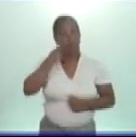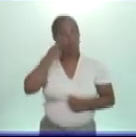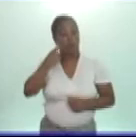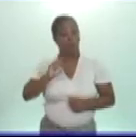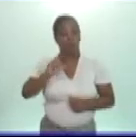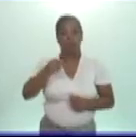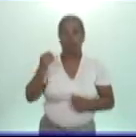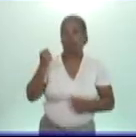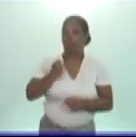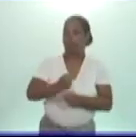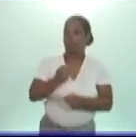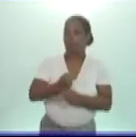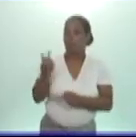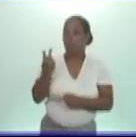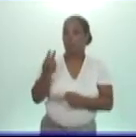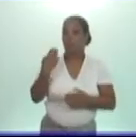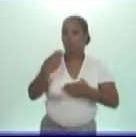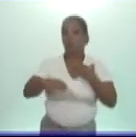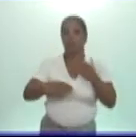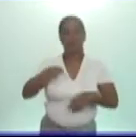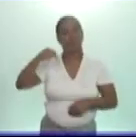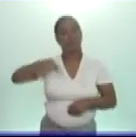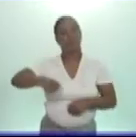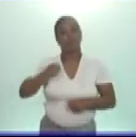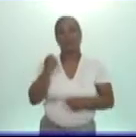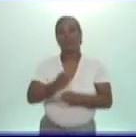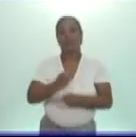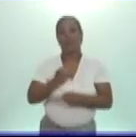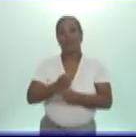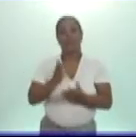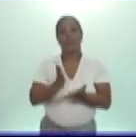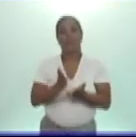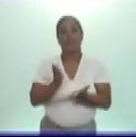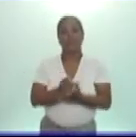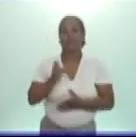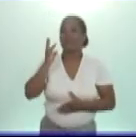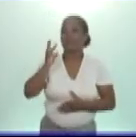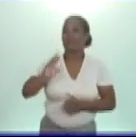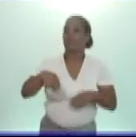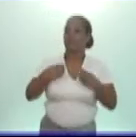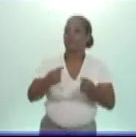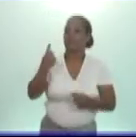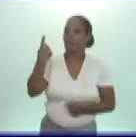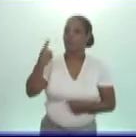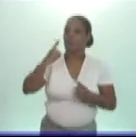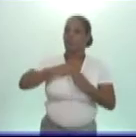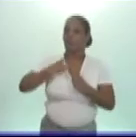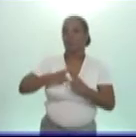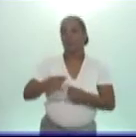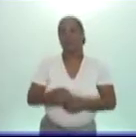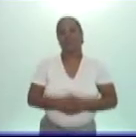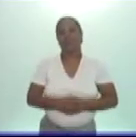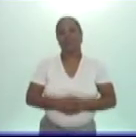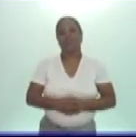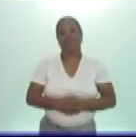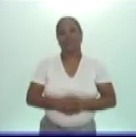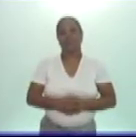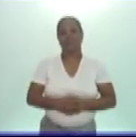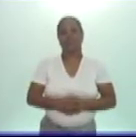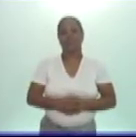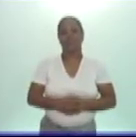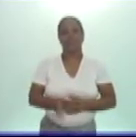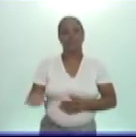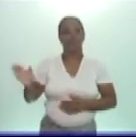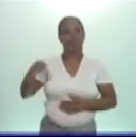que vamos a trabajar hoy en la actividad. Son dos y tres que vamos a dejar de tarea. Vamos entonces a